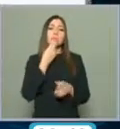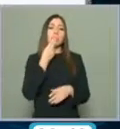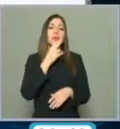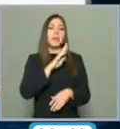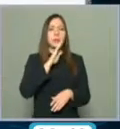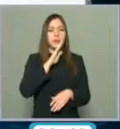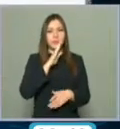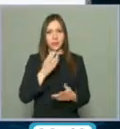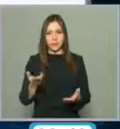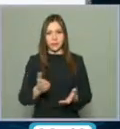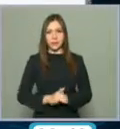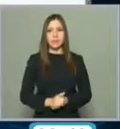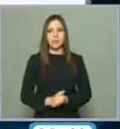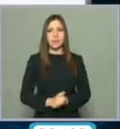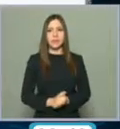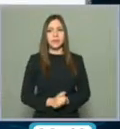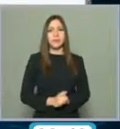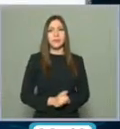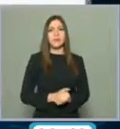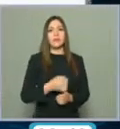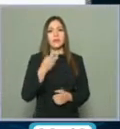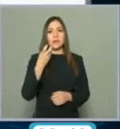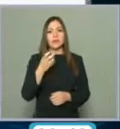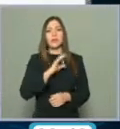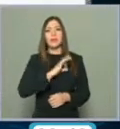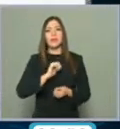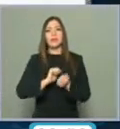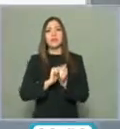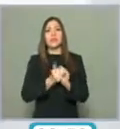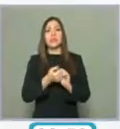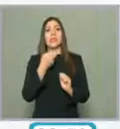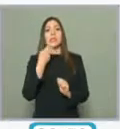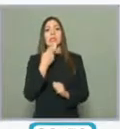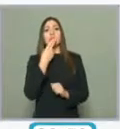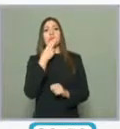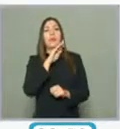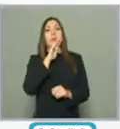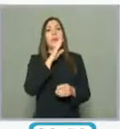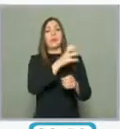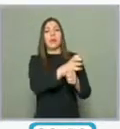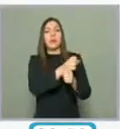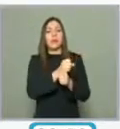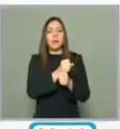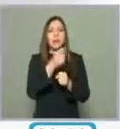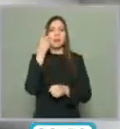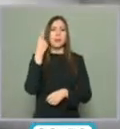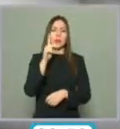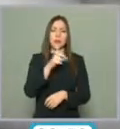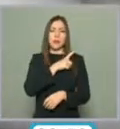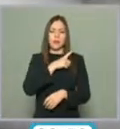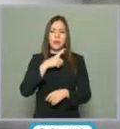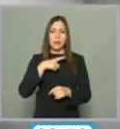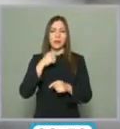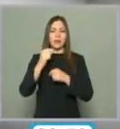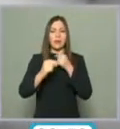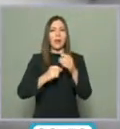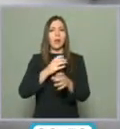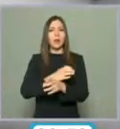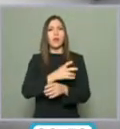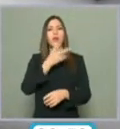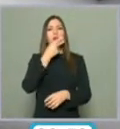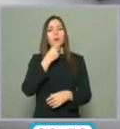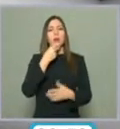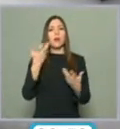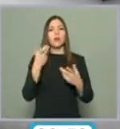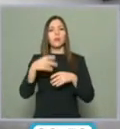dice. Claro. Sí, ahí se puede gestar la famosa mamitis, ¿no? Entonces, hacer esta labor de acompañamiento, idealmente que el hombre sea el que haga